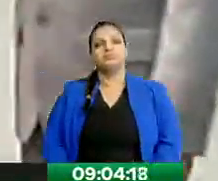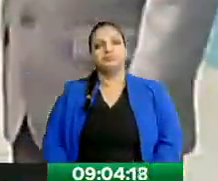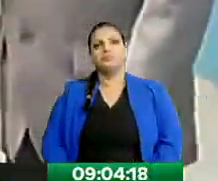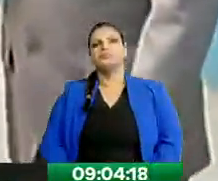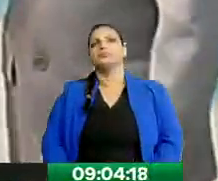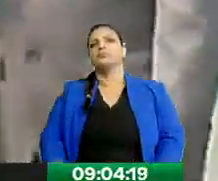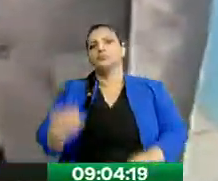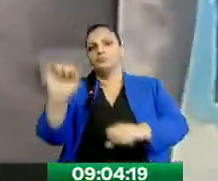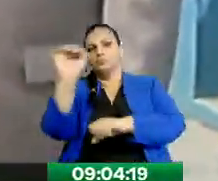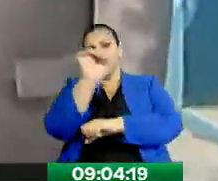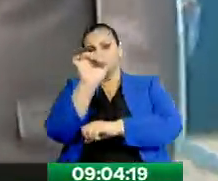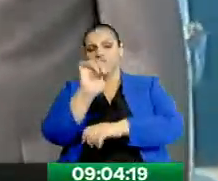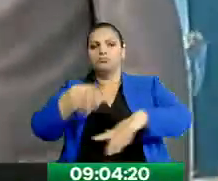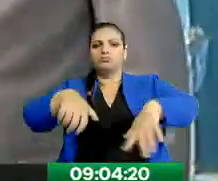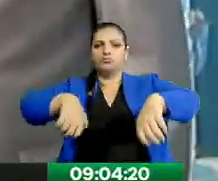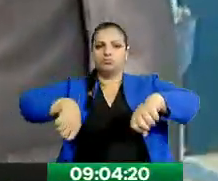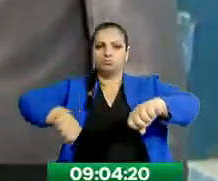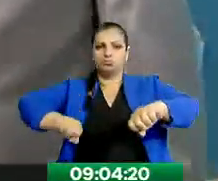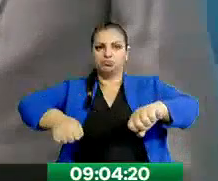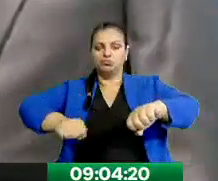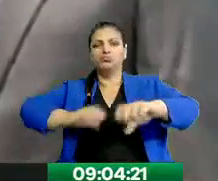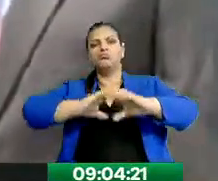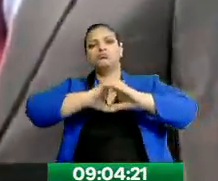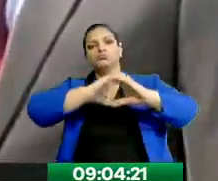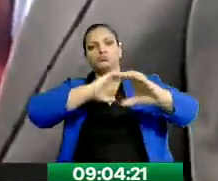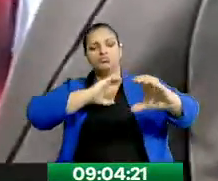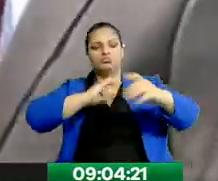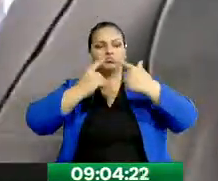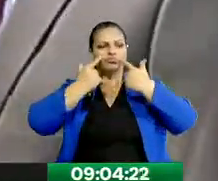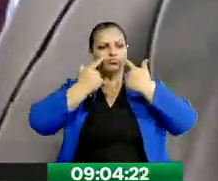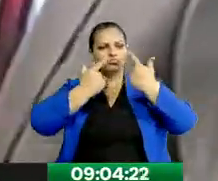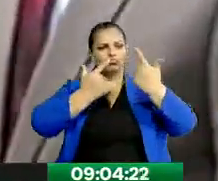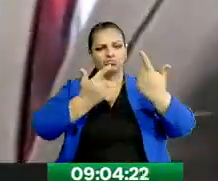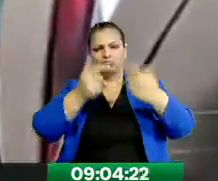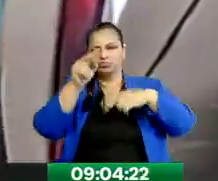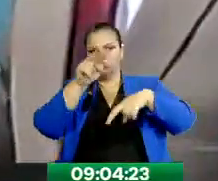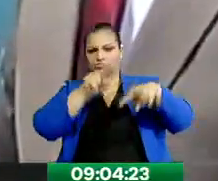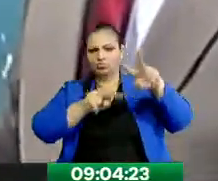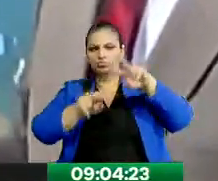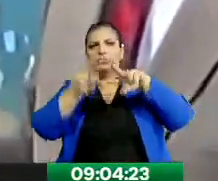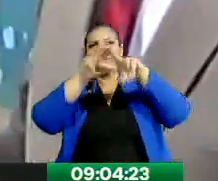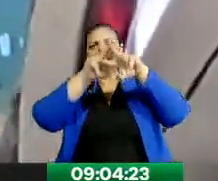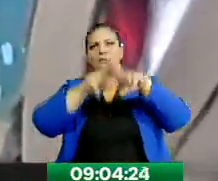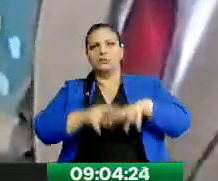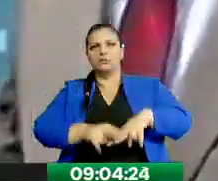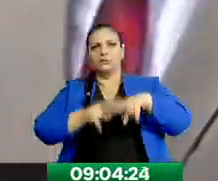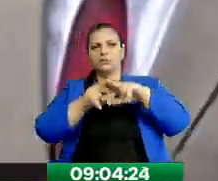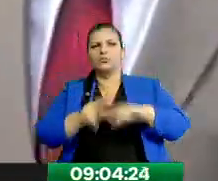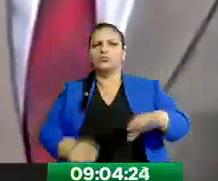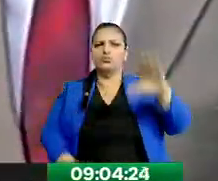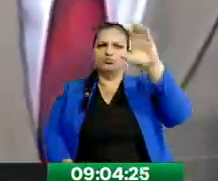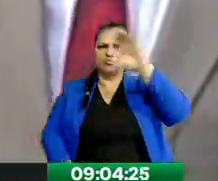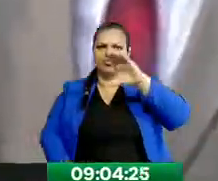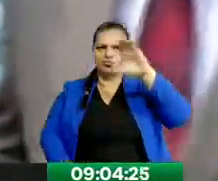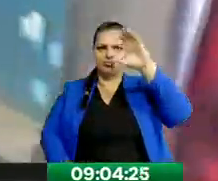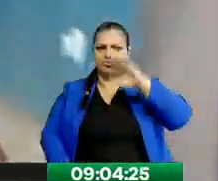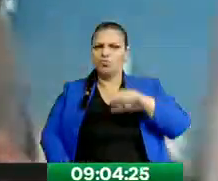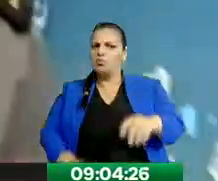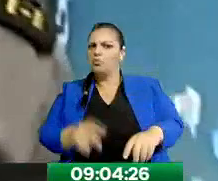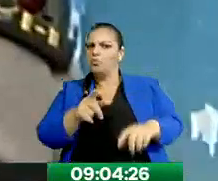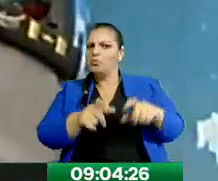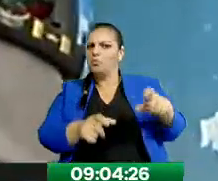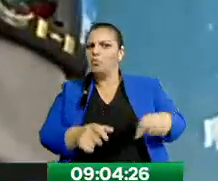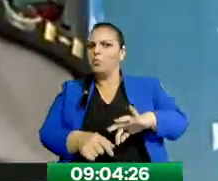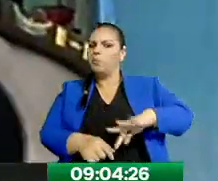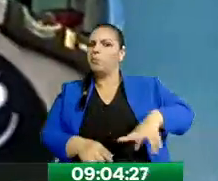vehículos pequeños, motos, buses, para tratar de detectar obviamente la presencia de antisociales que podrían estar viajando en este bus.